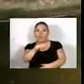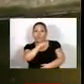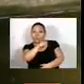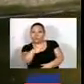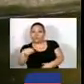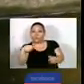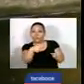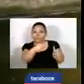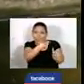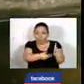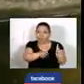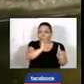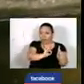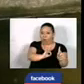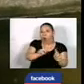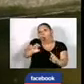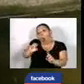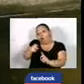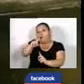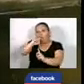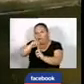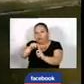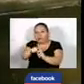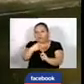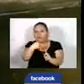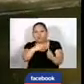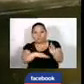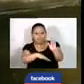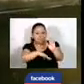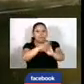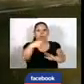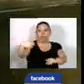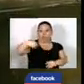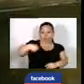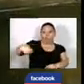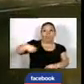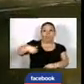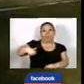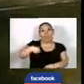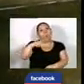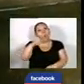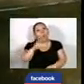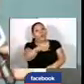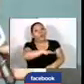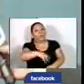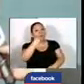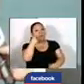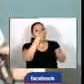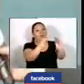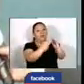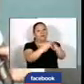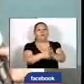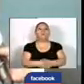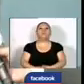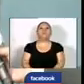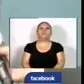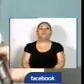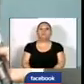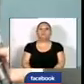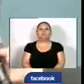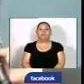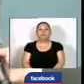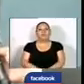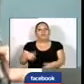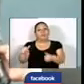económico de la persona, es decir, impactaría a quienes tengan más ingresos o la zona de donde residan. Los parámetros y los